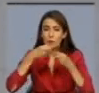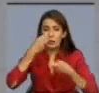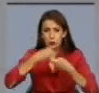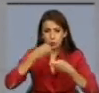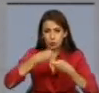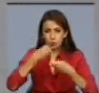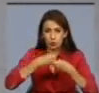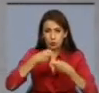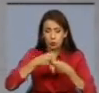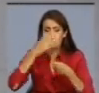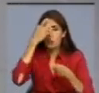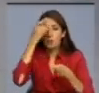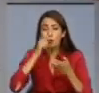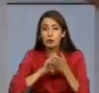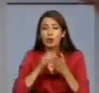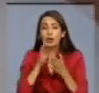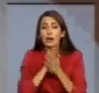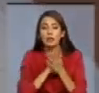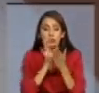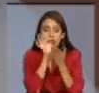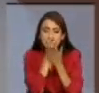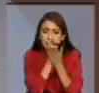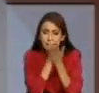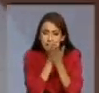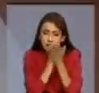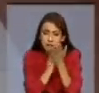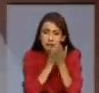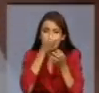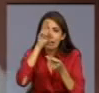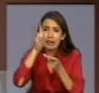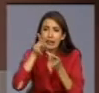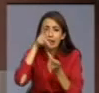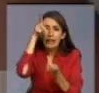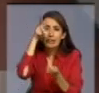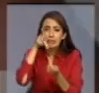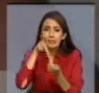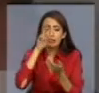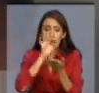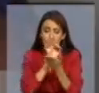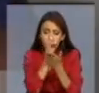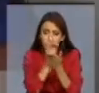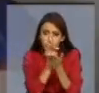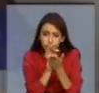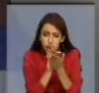por lo que hay que tener mucha precisión para evitar que se rompa.